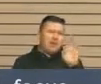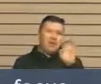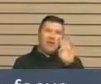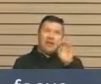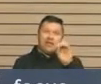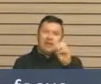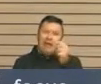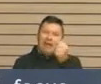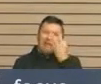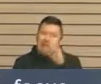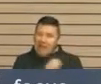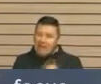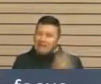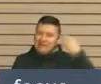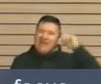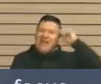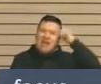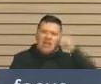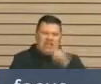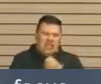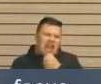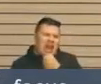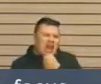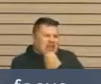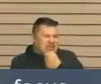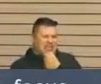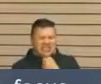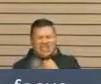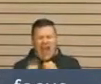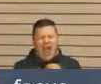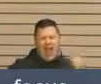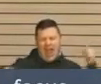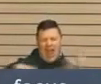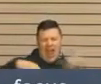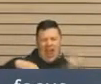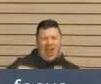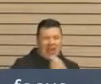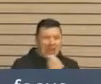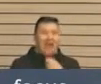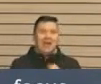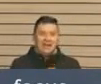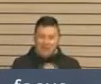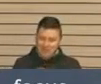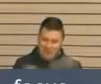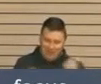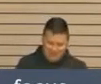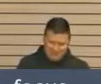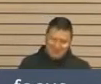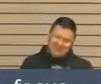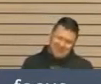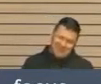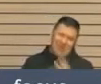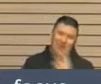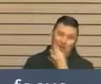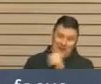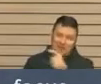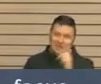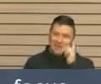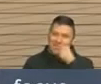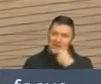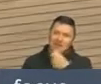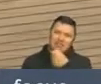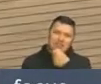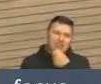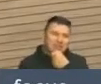30 años, y todos nos acordamos, William, cómo cantó ese gol. Y entonces yo vine esta mañana a pedirle a William Vinasco un